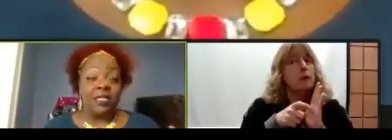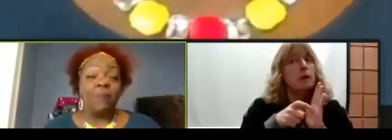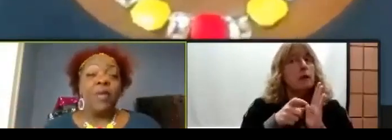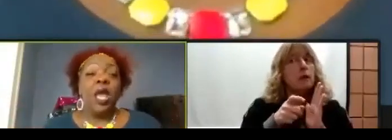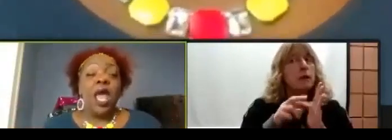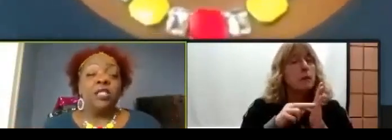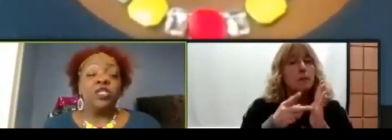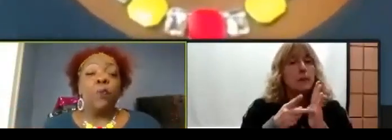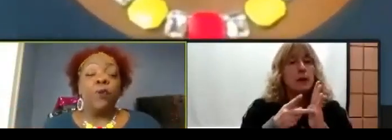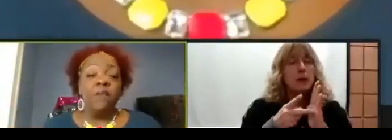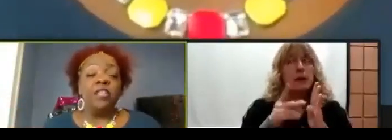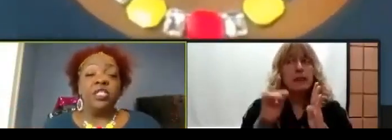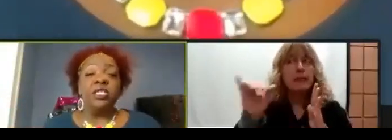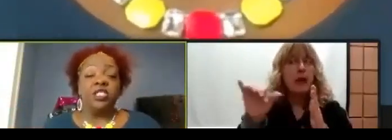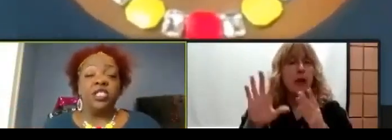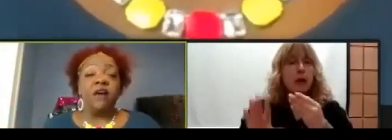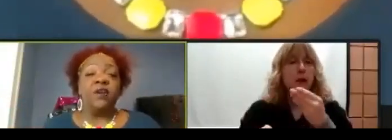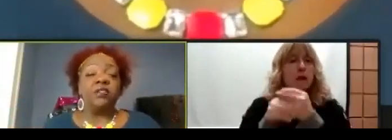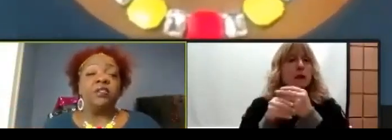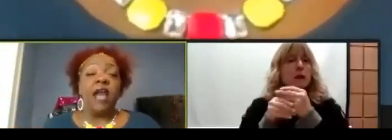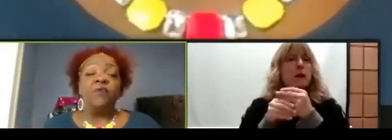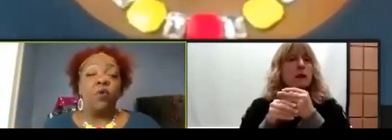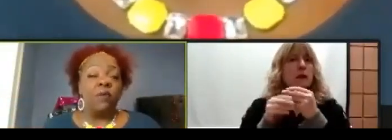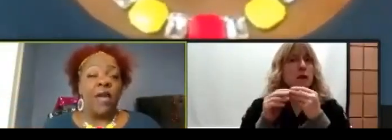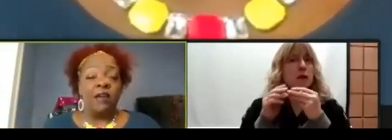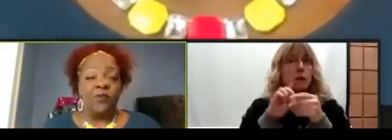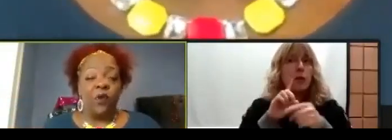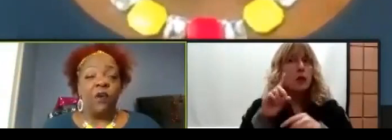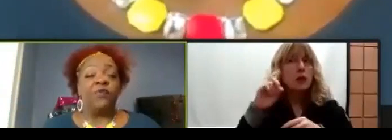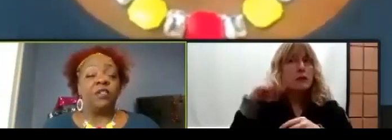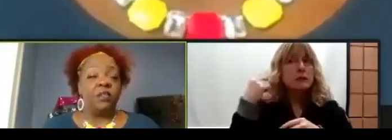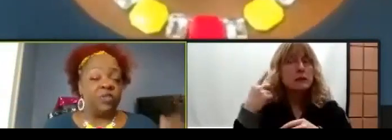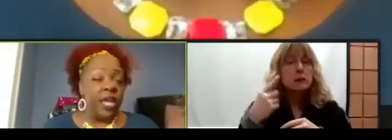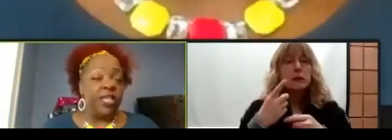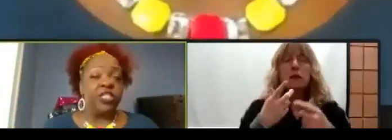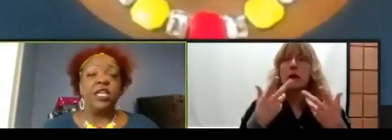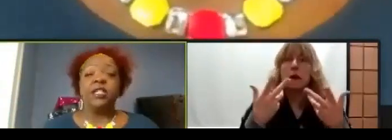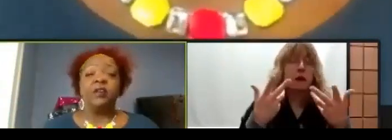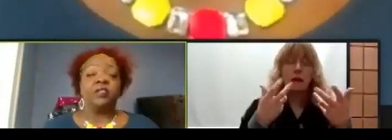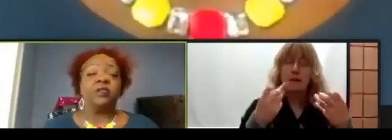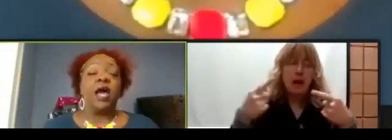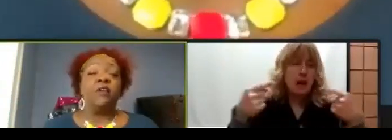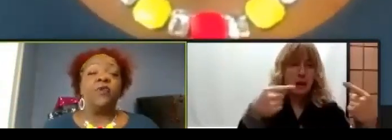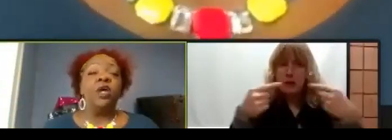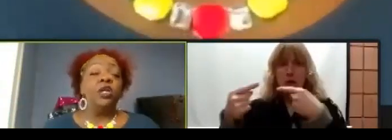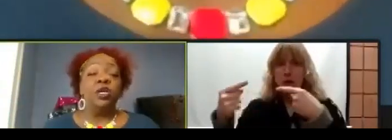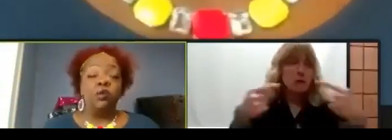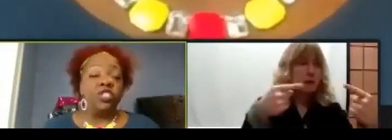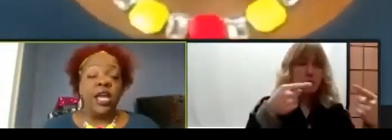hay mucho para atrás y adelante muchos cambios muchos negociantes